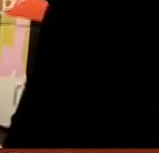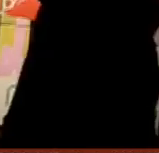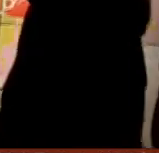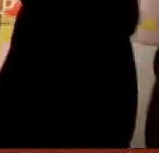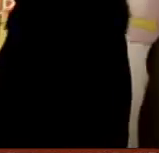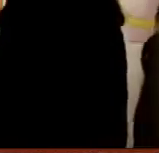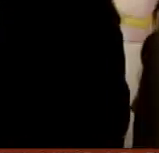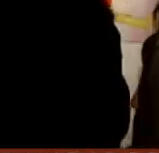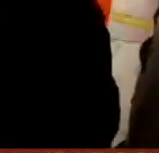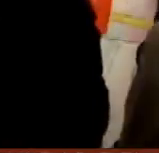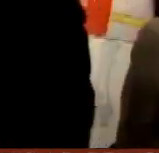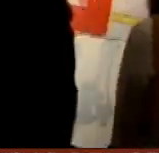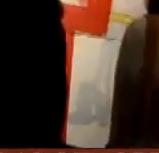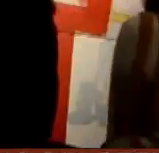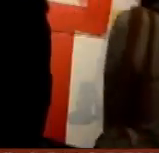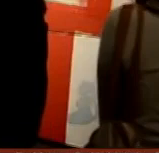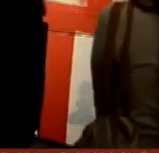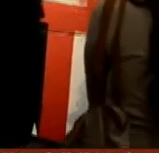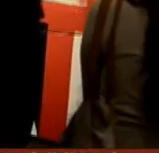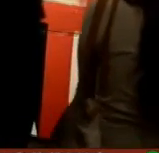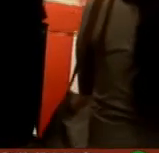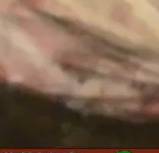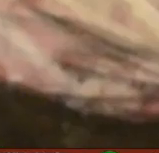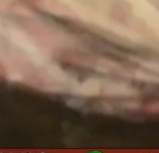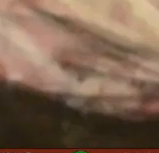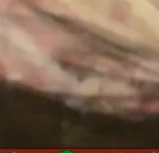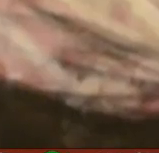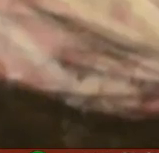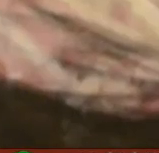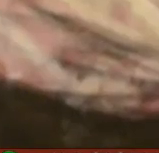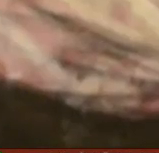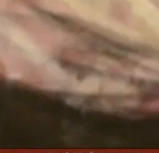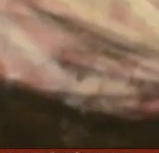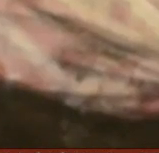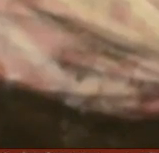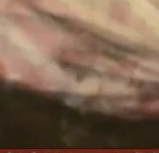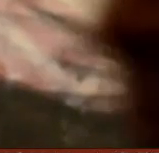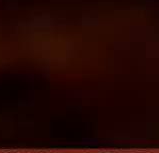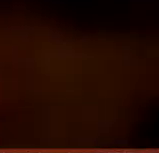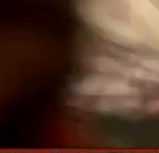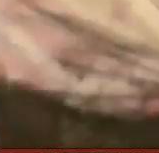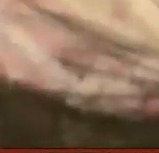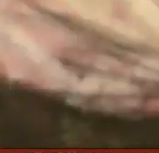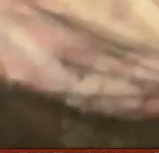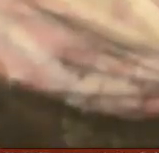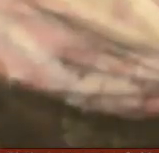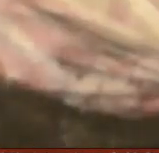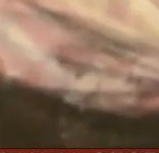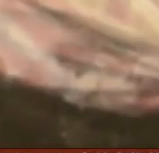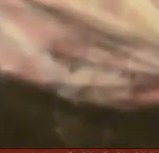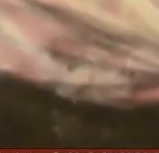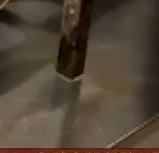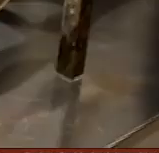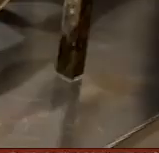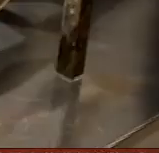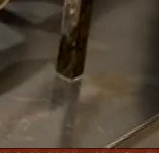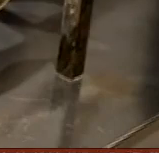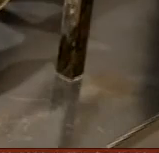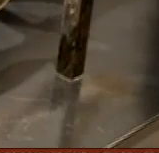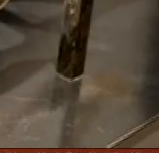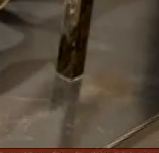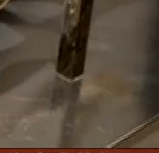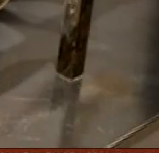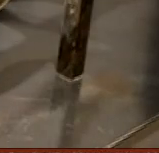montaje, integrado por 76 obras de los grandes maestros del muralismo mexicano, estará en el pabellón de colecciones temporales del recinto